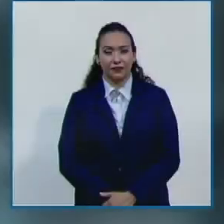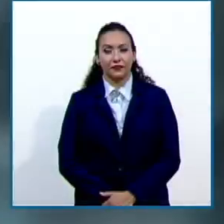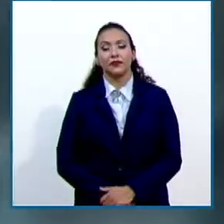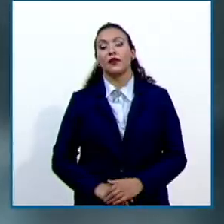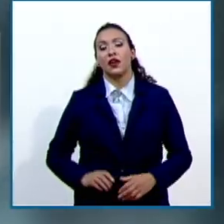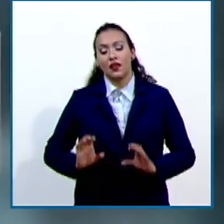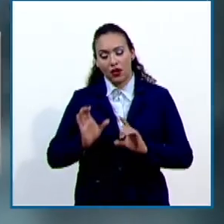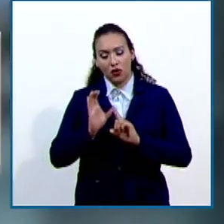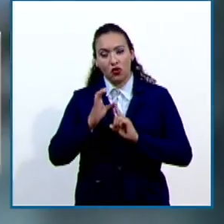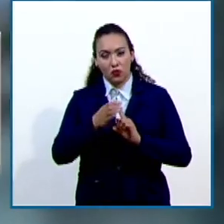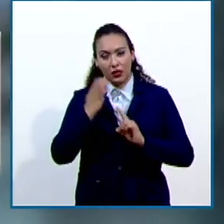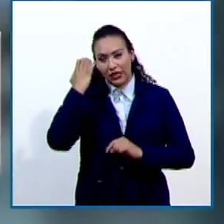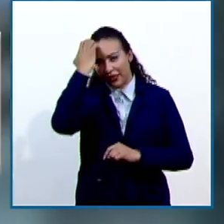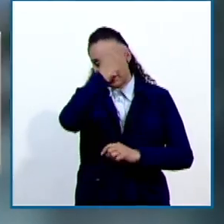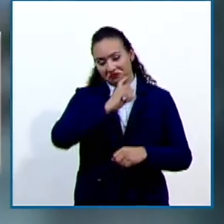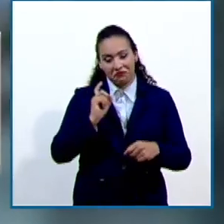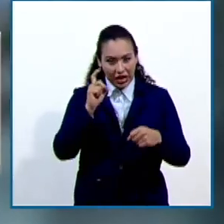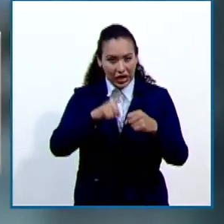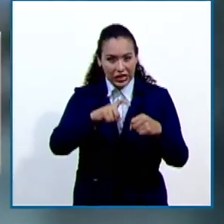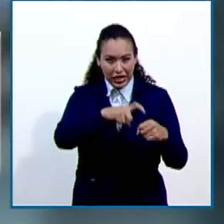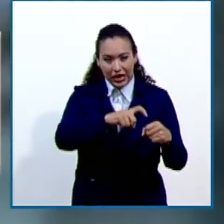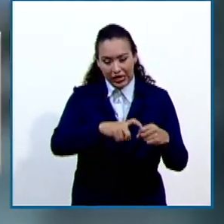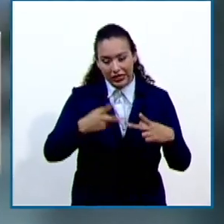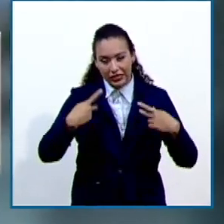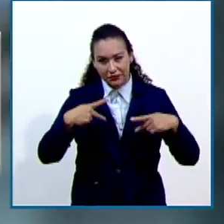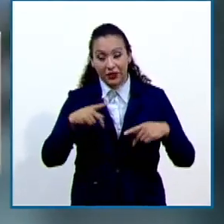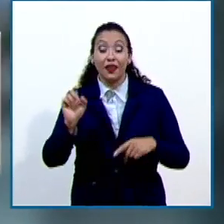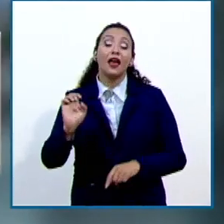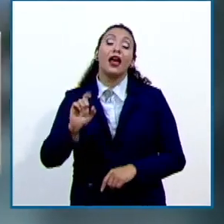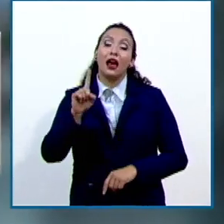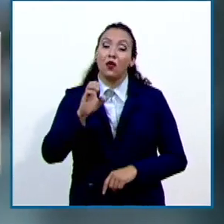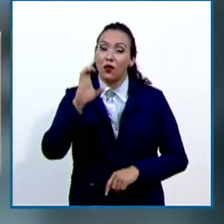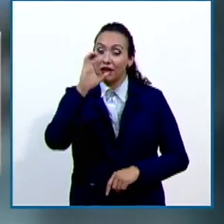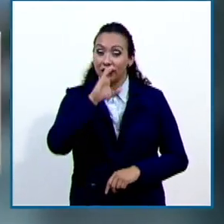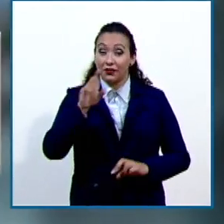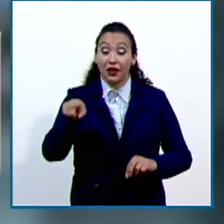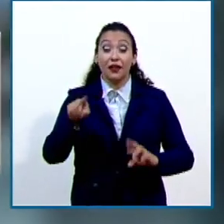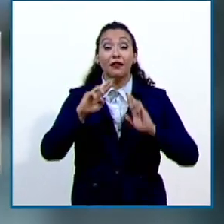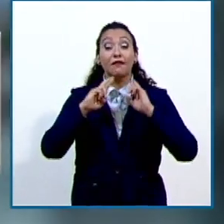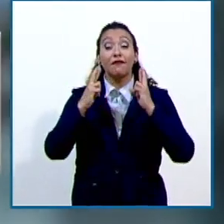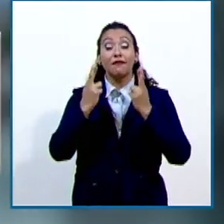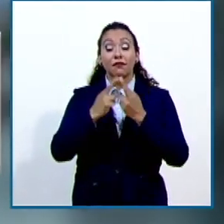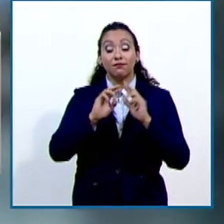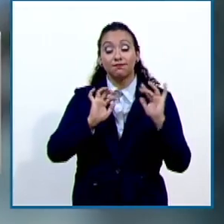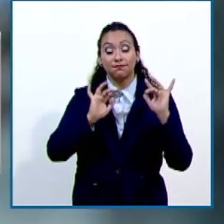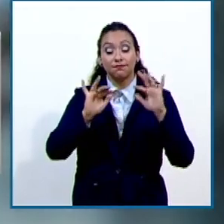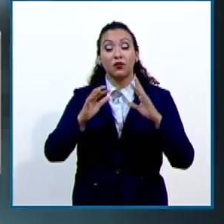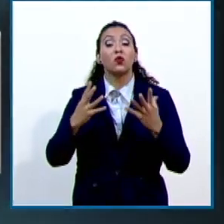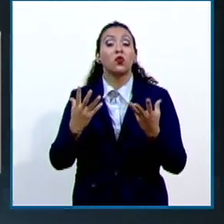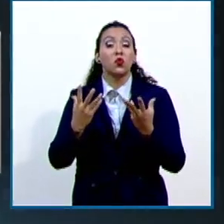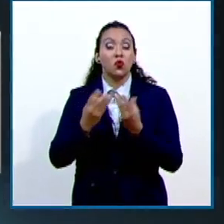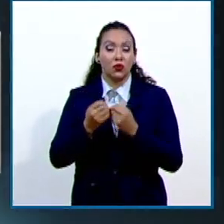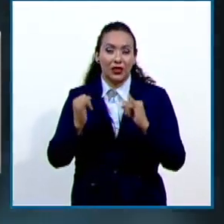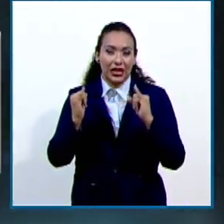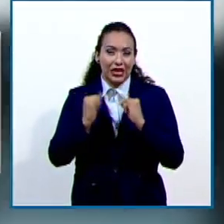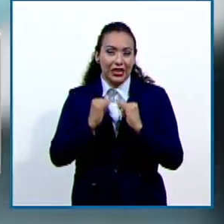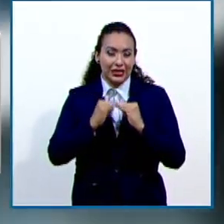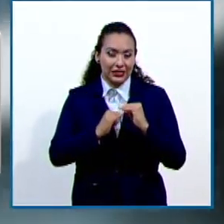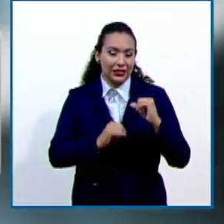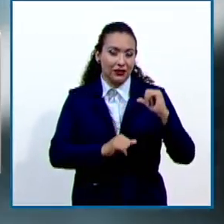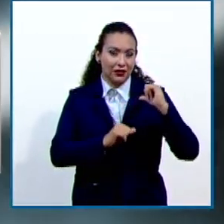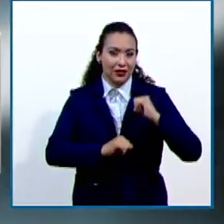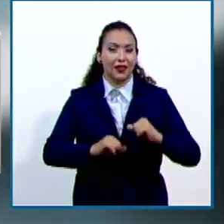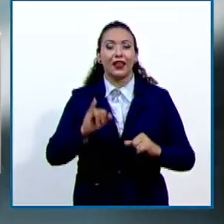Integrantes del Comité de Evaluación del Poder Judicial de Aguascalientes se reunieron con las y los consejeros del Instituto Estatal